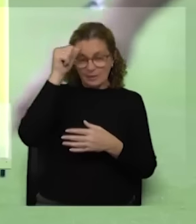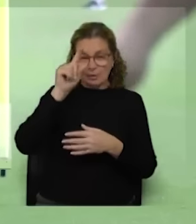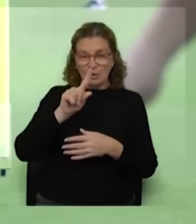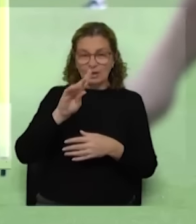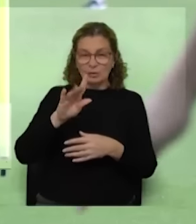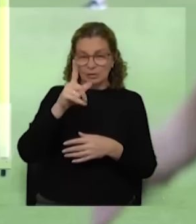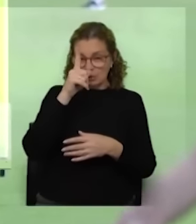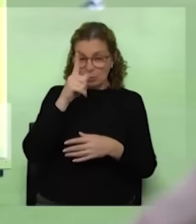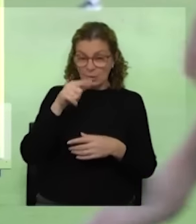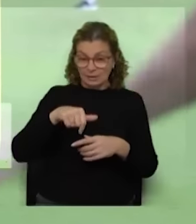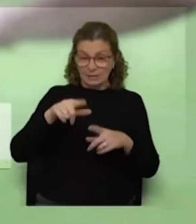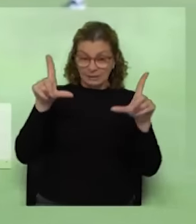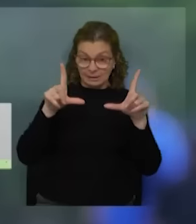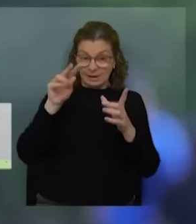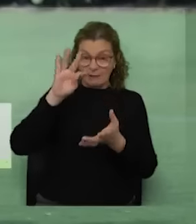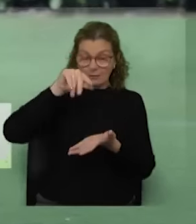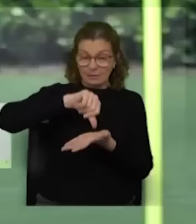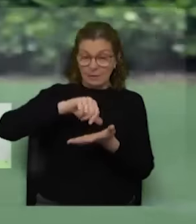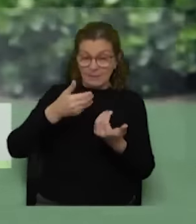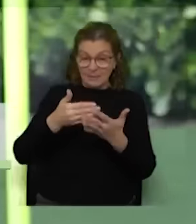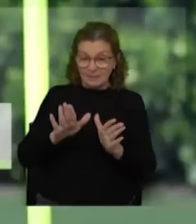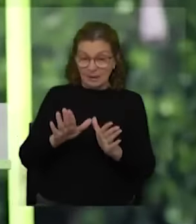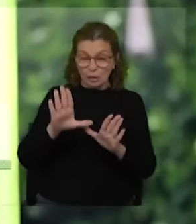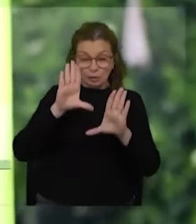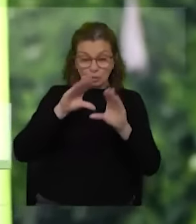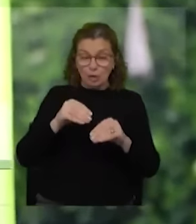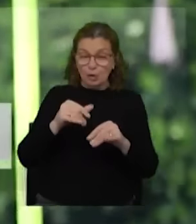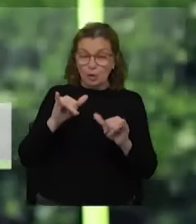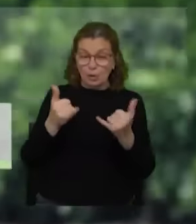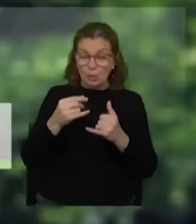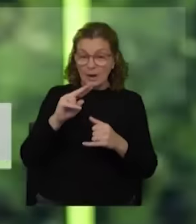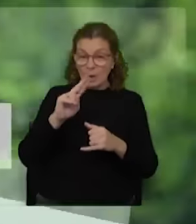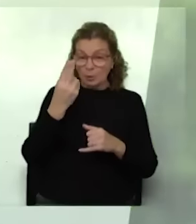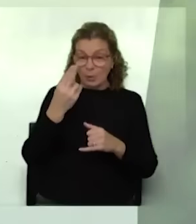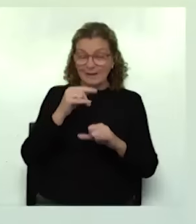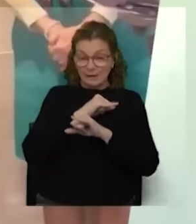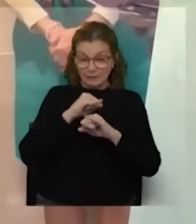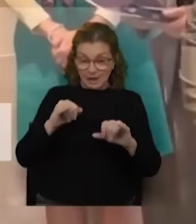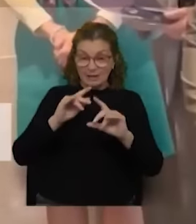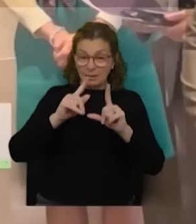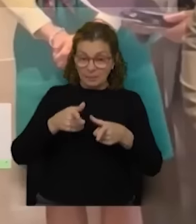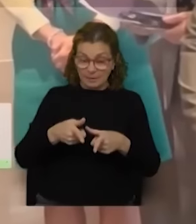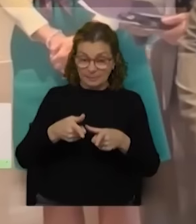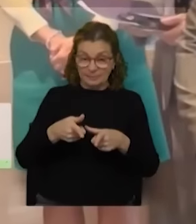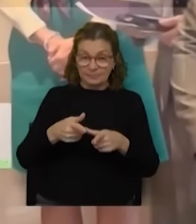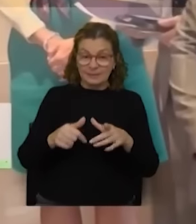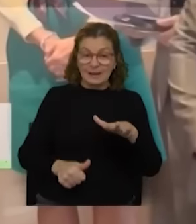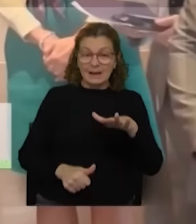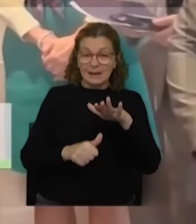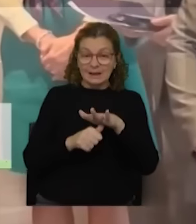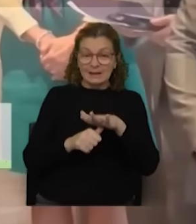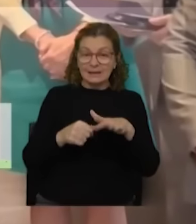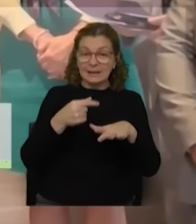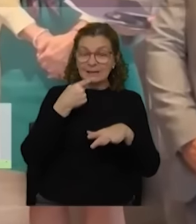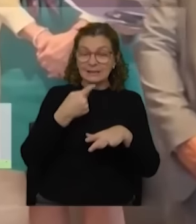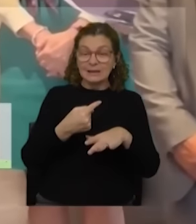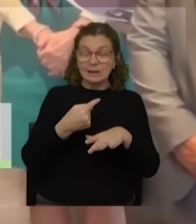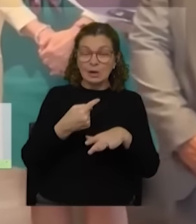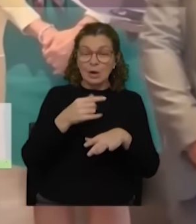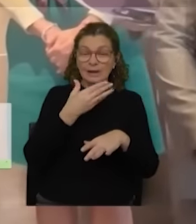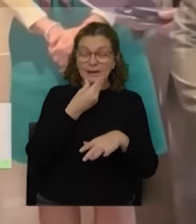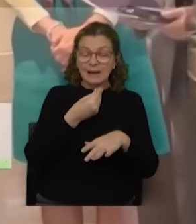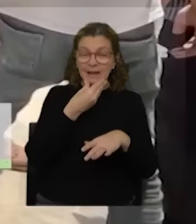TV ciudad transmitirá el partido inaugural todos los que juegue Uruguay y la final del certamen el líder deol advirtió que si Israel